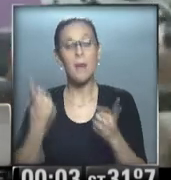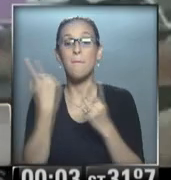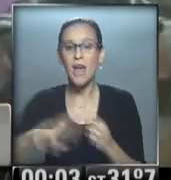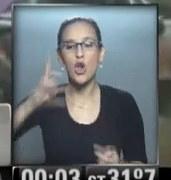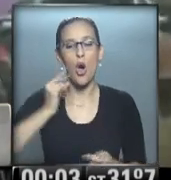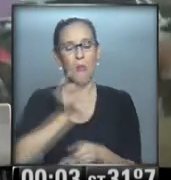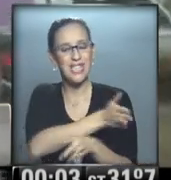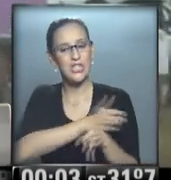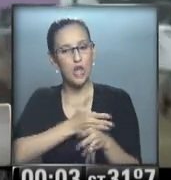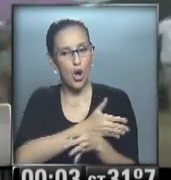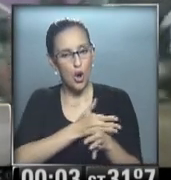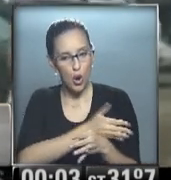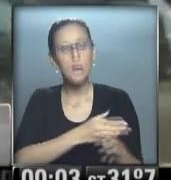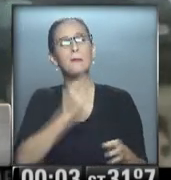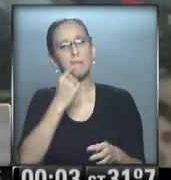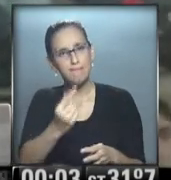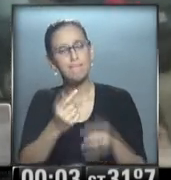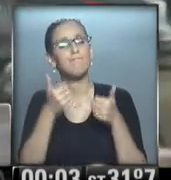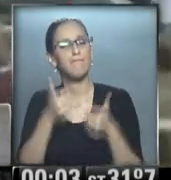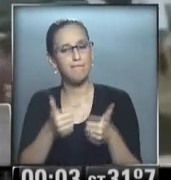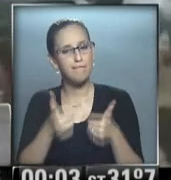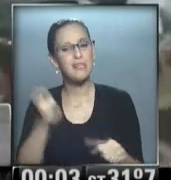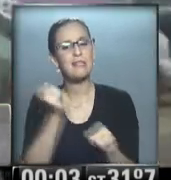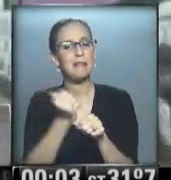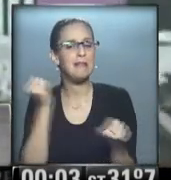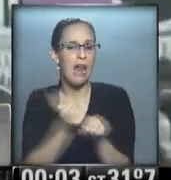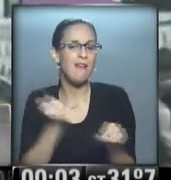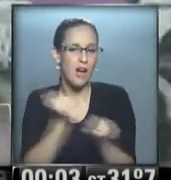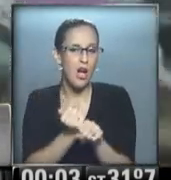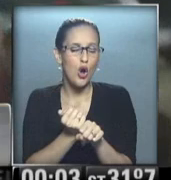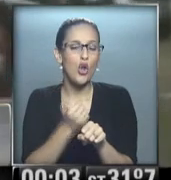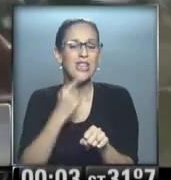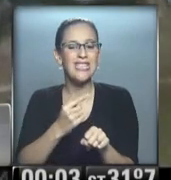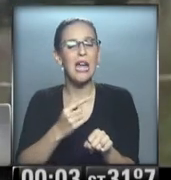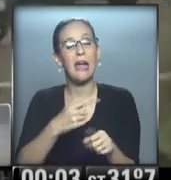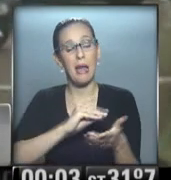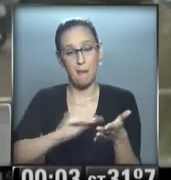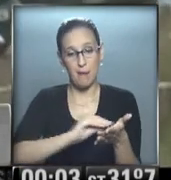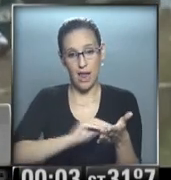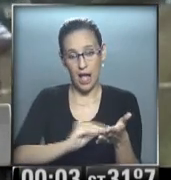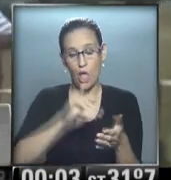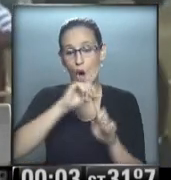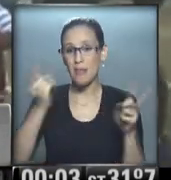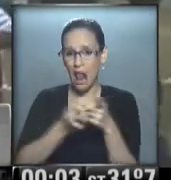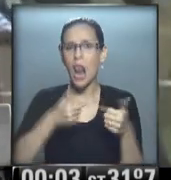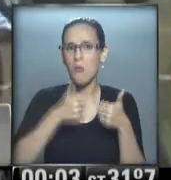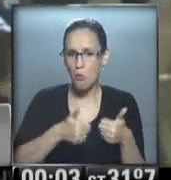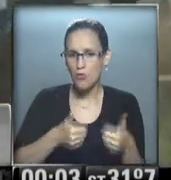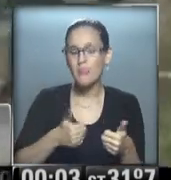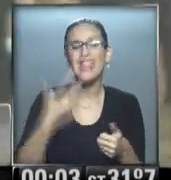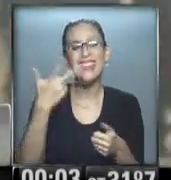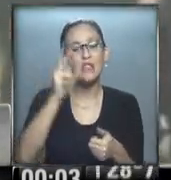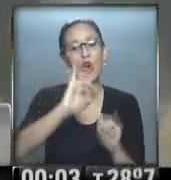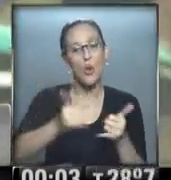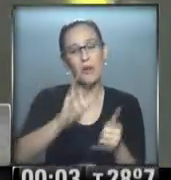Scioli destacó la tarea maratónica y titánica que tuvieron todos los empleados de este hospital. 3 jóvenes